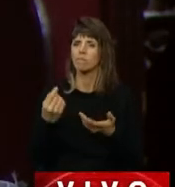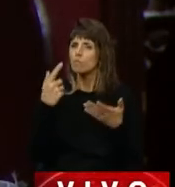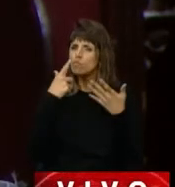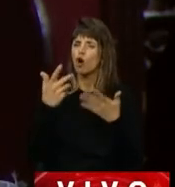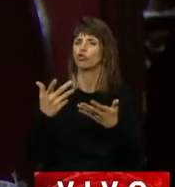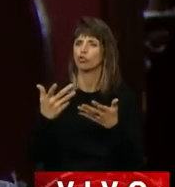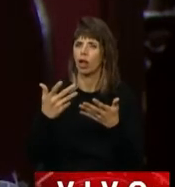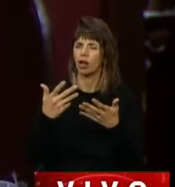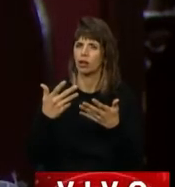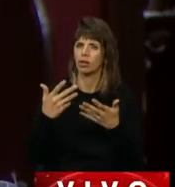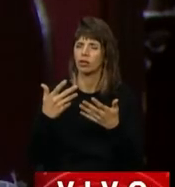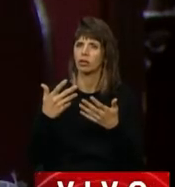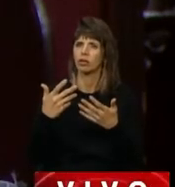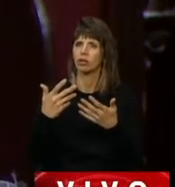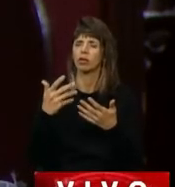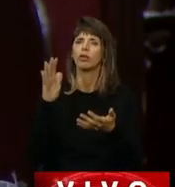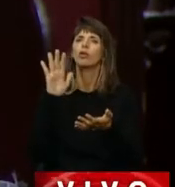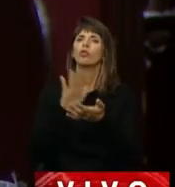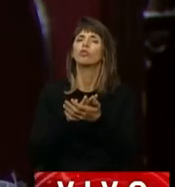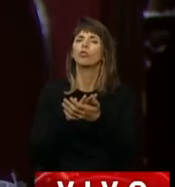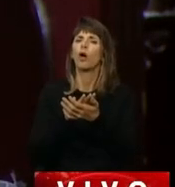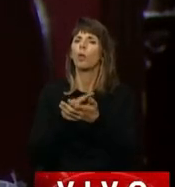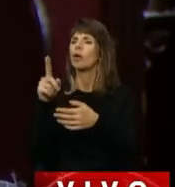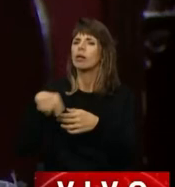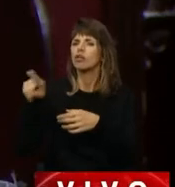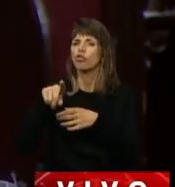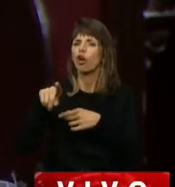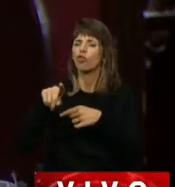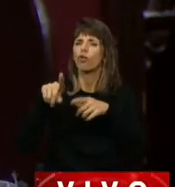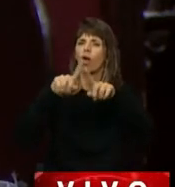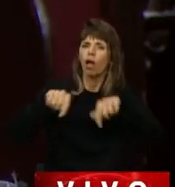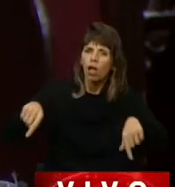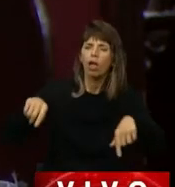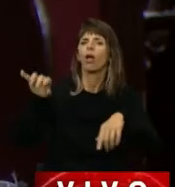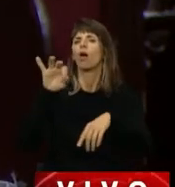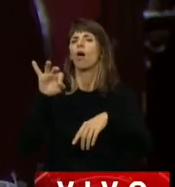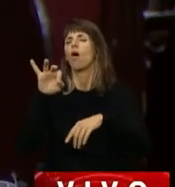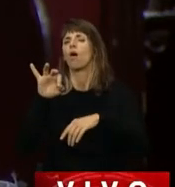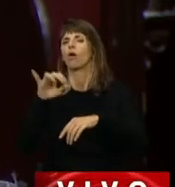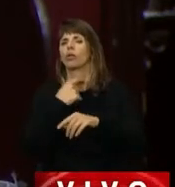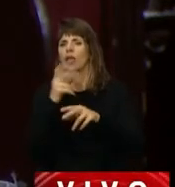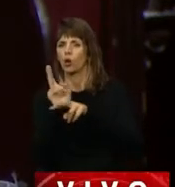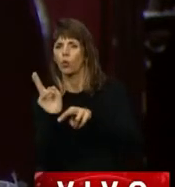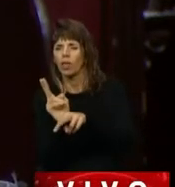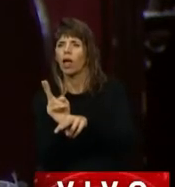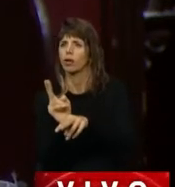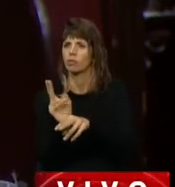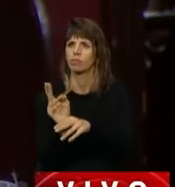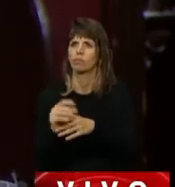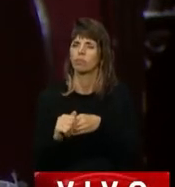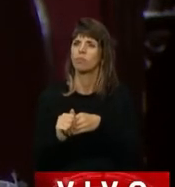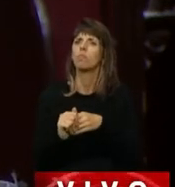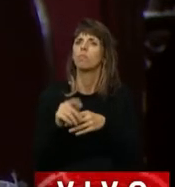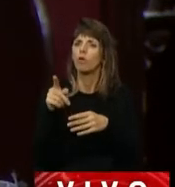concreta de lo que ellos impugnan o pretenden preservar. Por eso, la verdad,